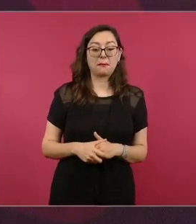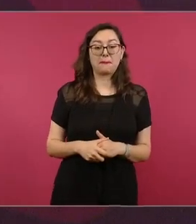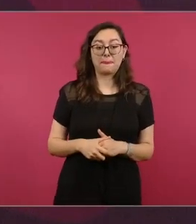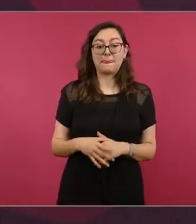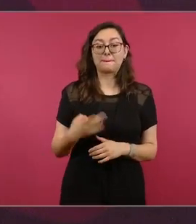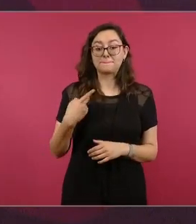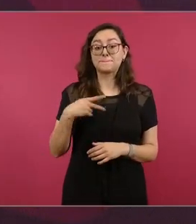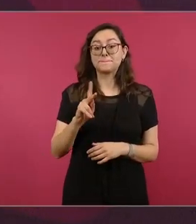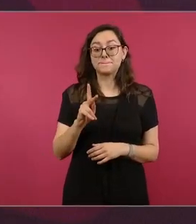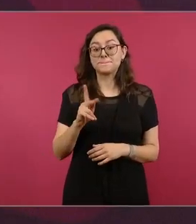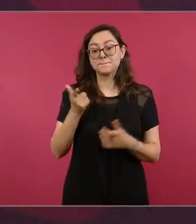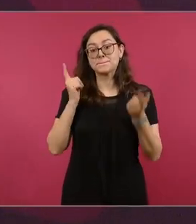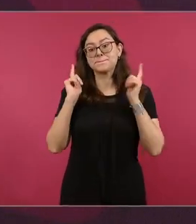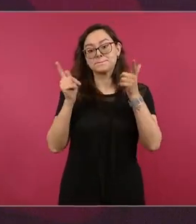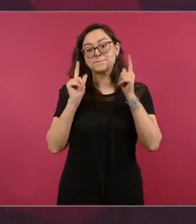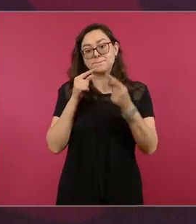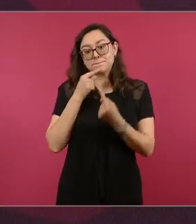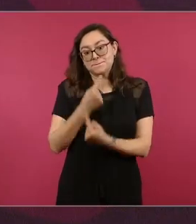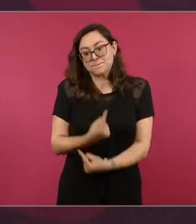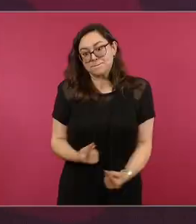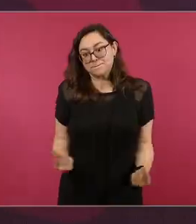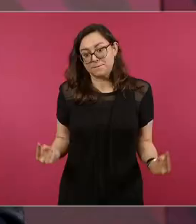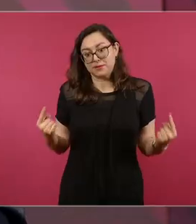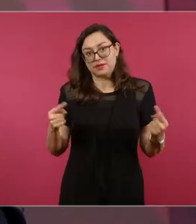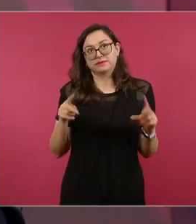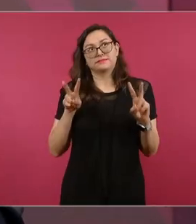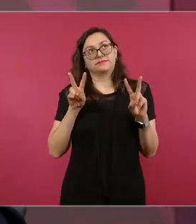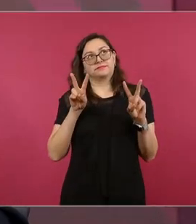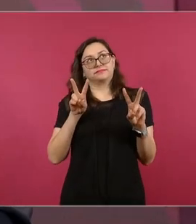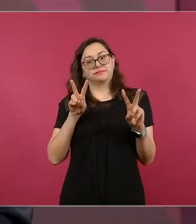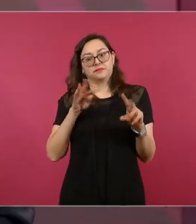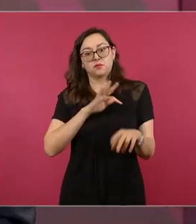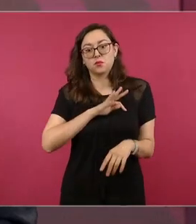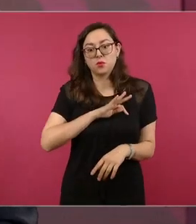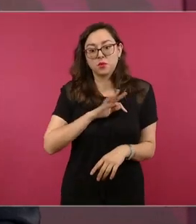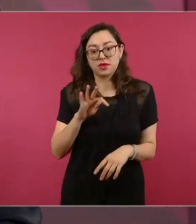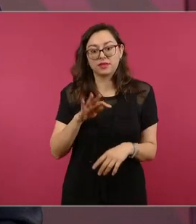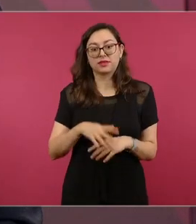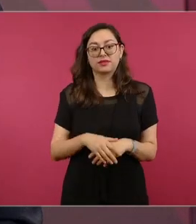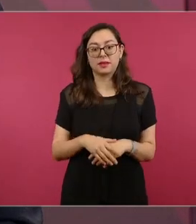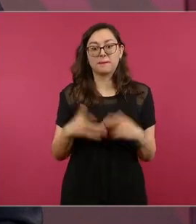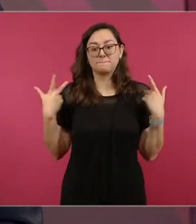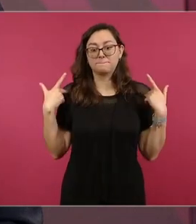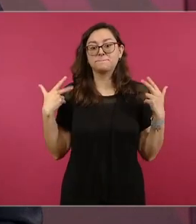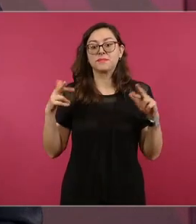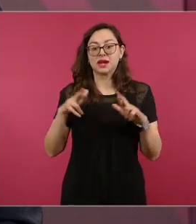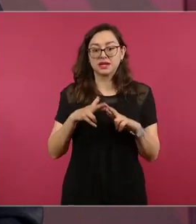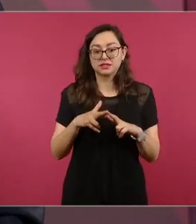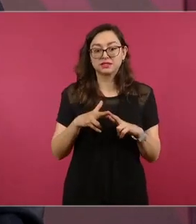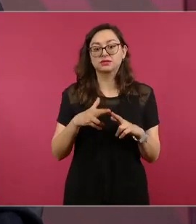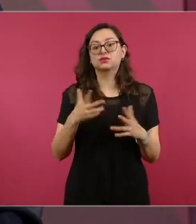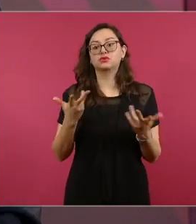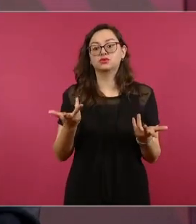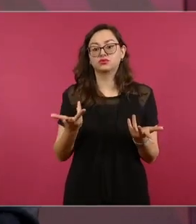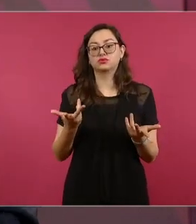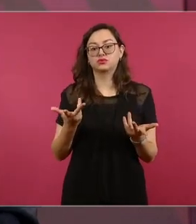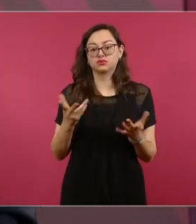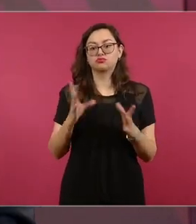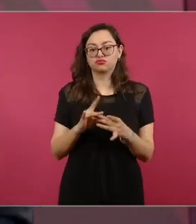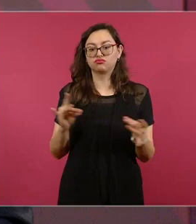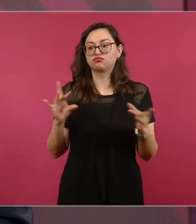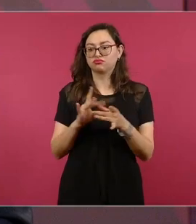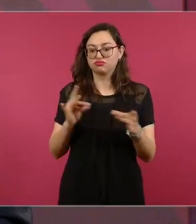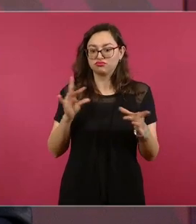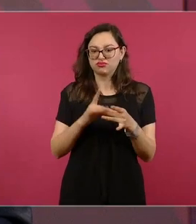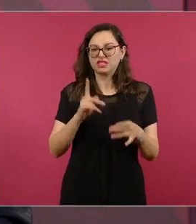sería extraordinario que los maestros las maestras ¿no? ¿dónde hay? se explicara el